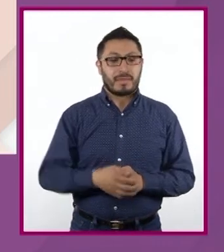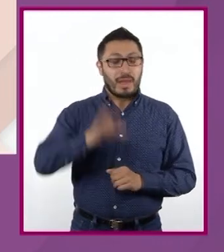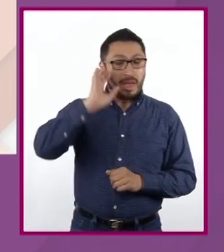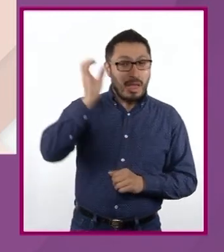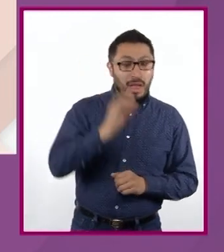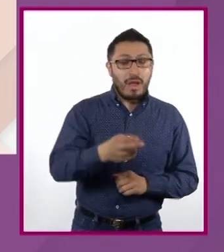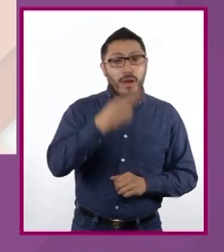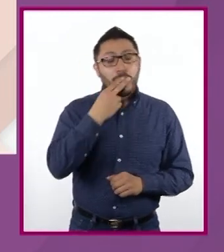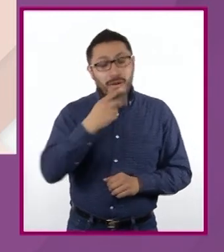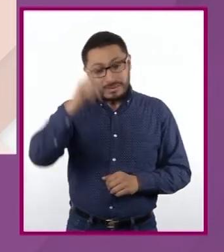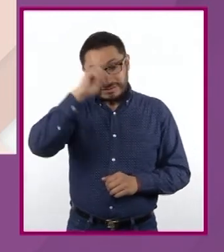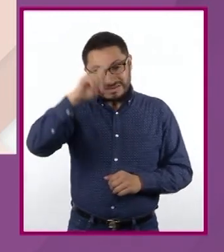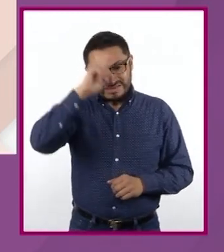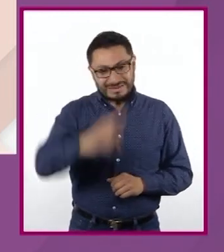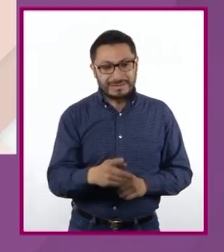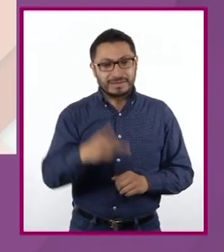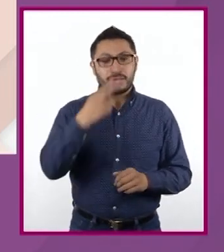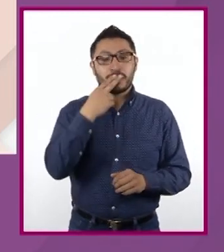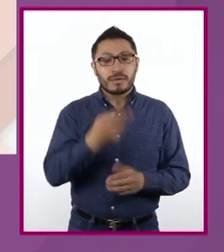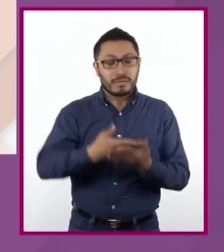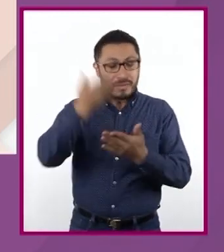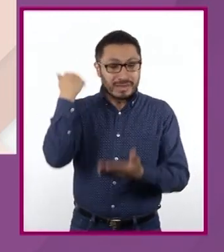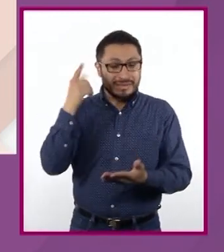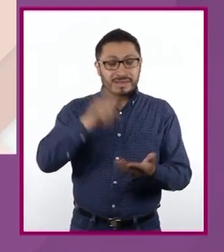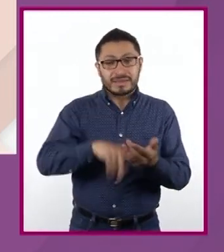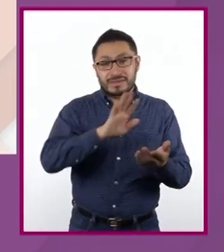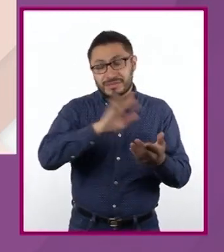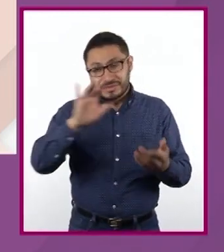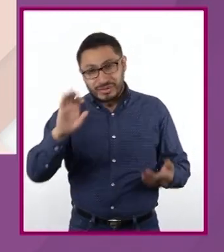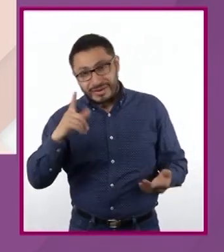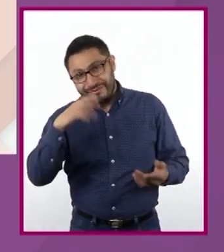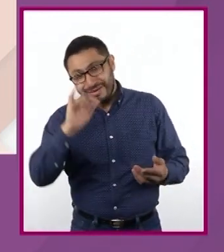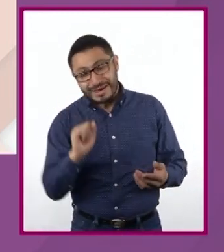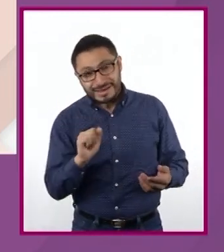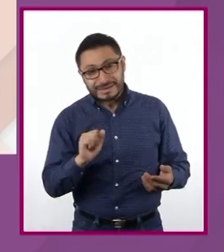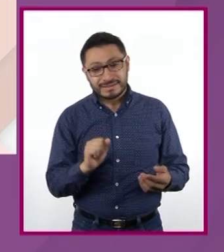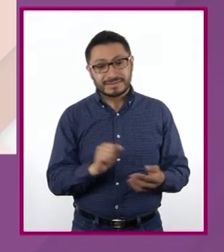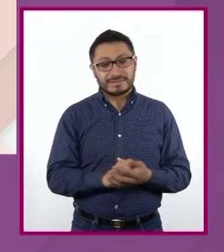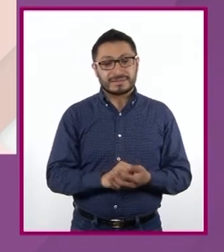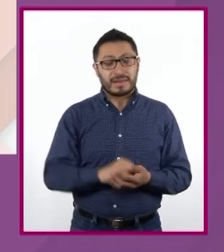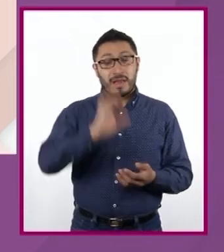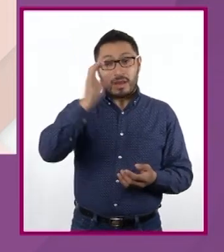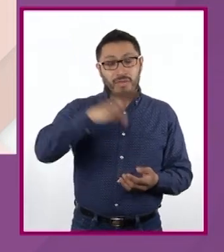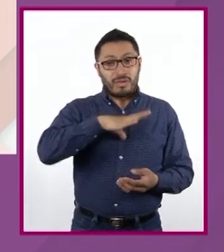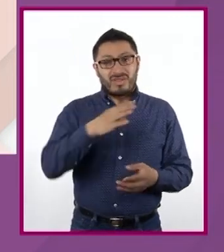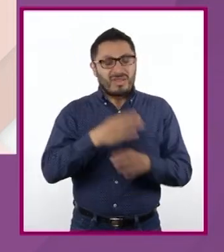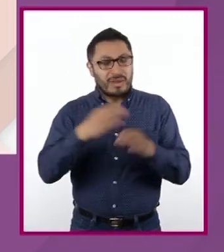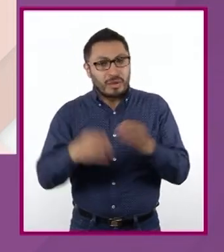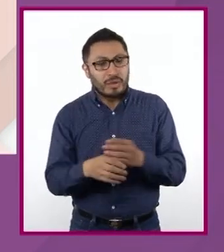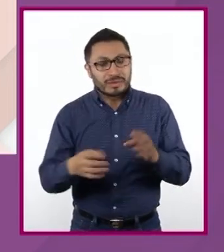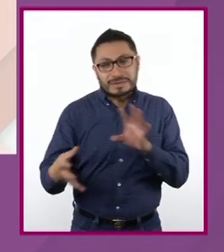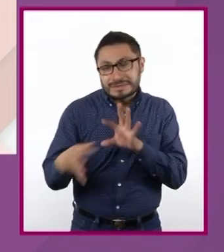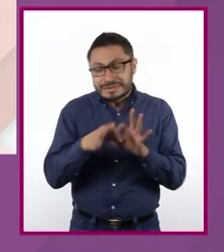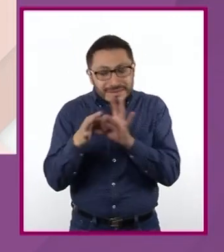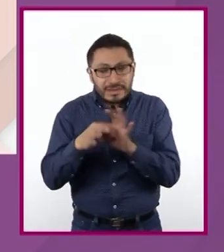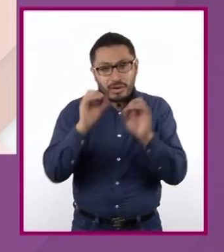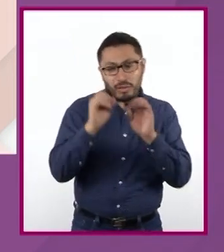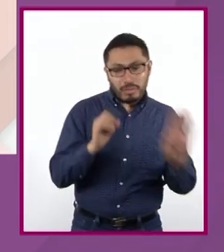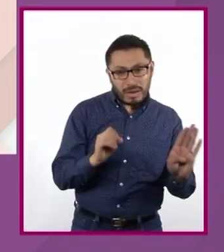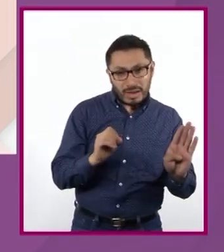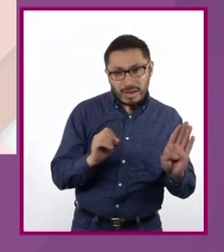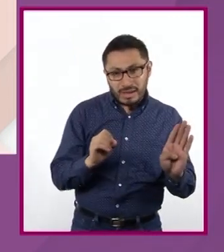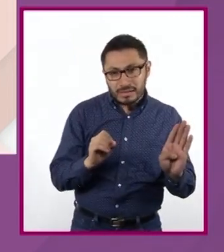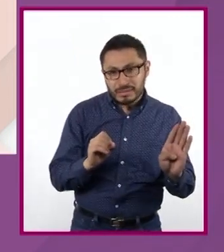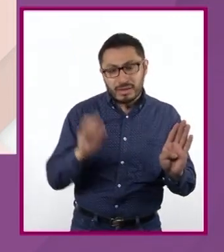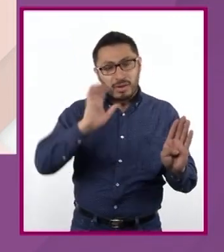uso del pretérito o pasado en la biografía? A. Cuando existen acciones simultáneas. O B.